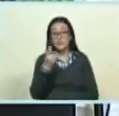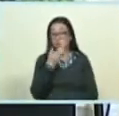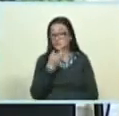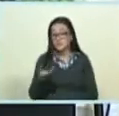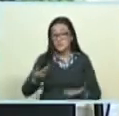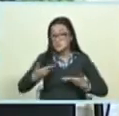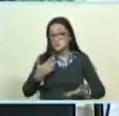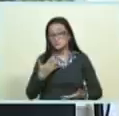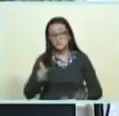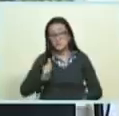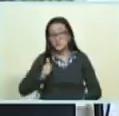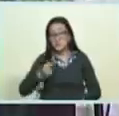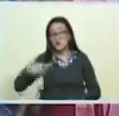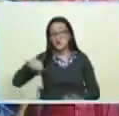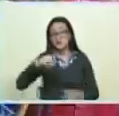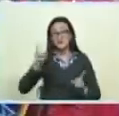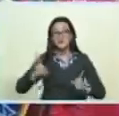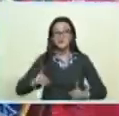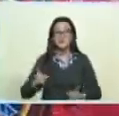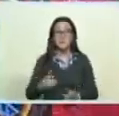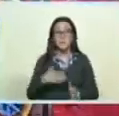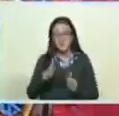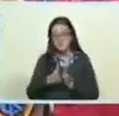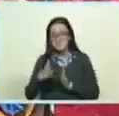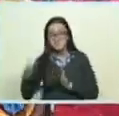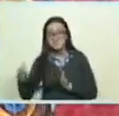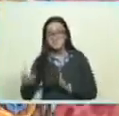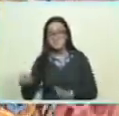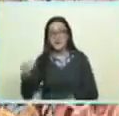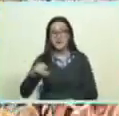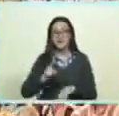diciembre. Puede haber prórroga.